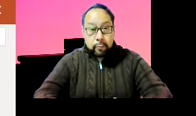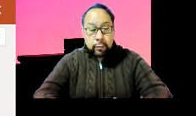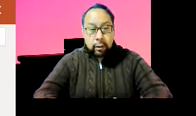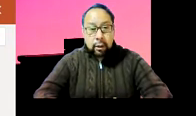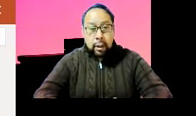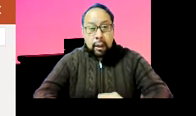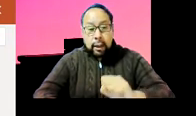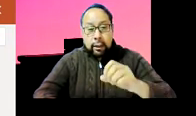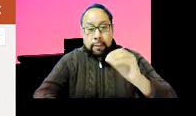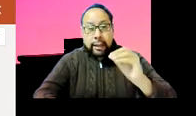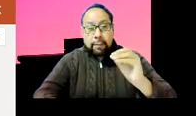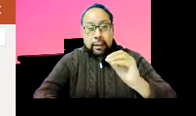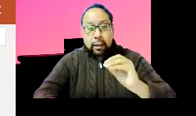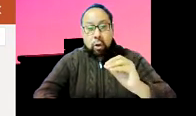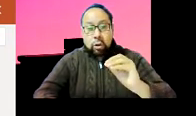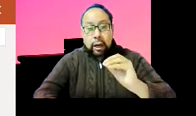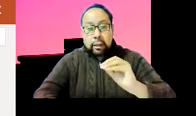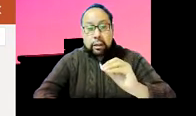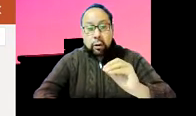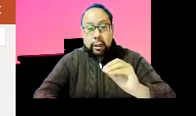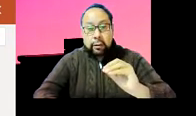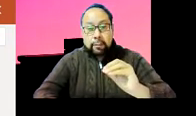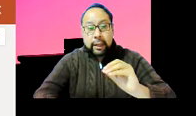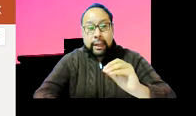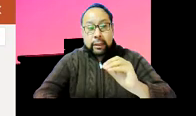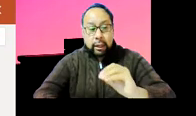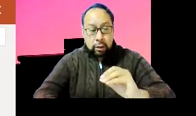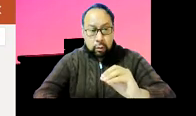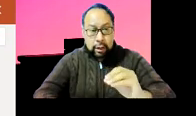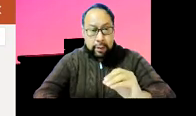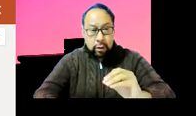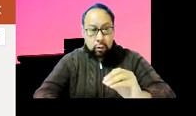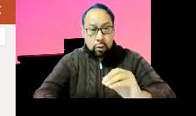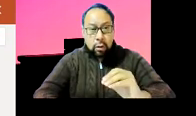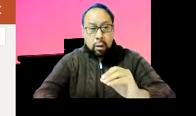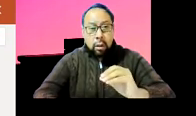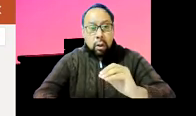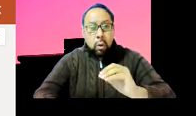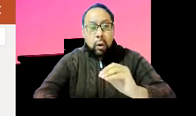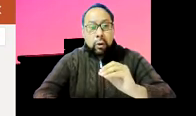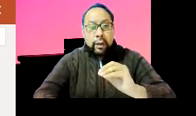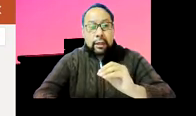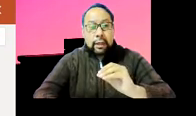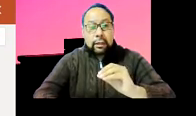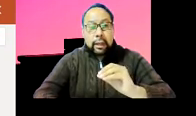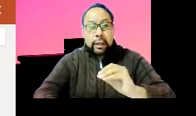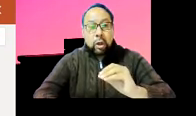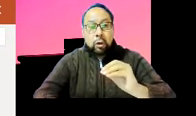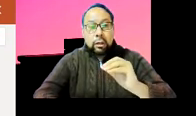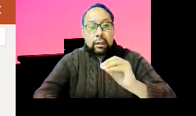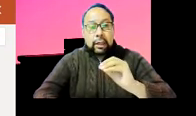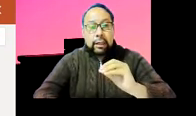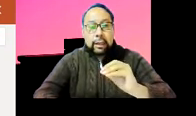sí, vaya evitando contradicciones entre estos elementos. Cuando